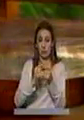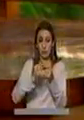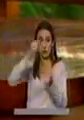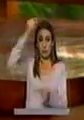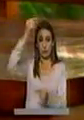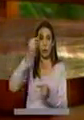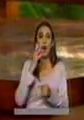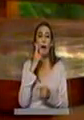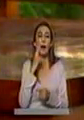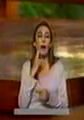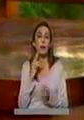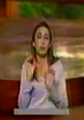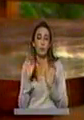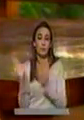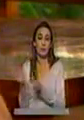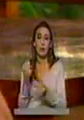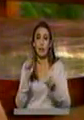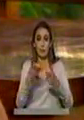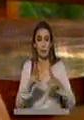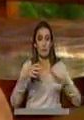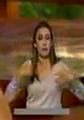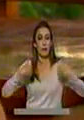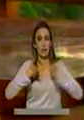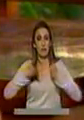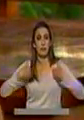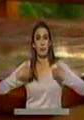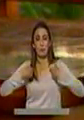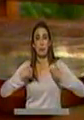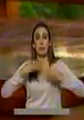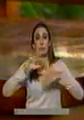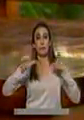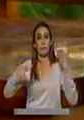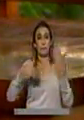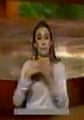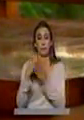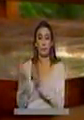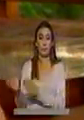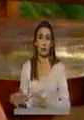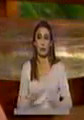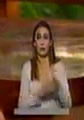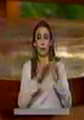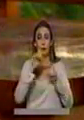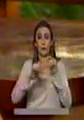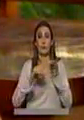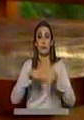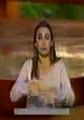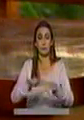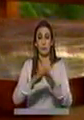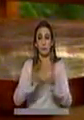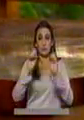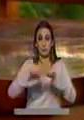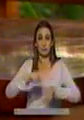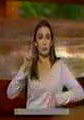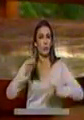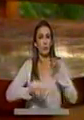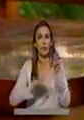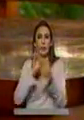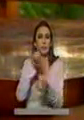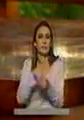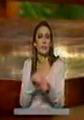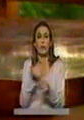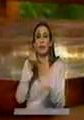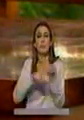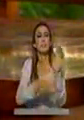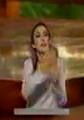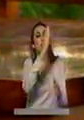gama de animales. Entonces todo ello implica que cuando usted va, no quiere salir de ahí.